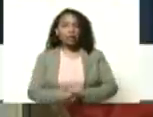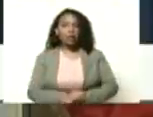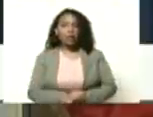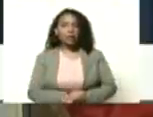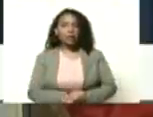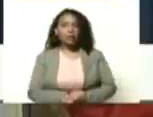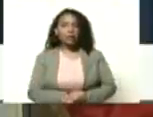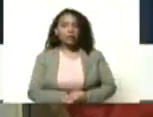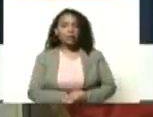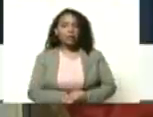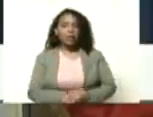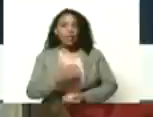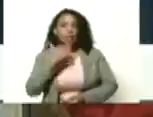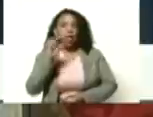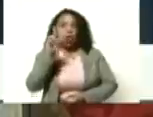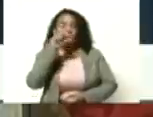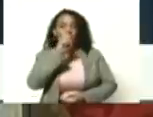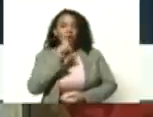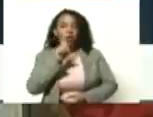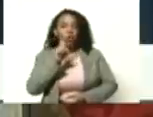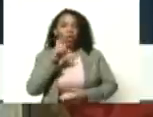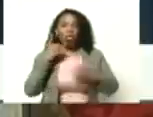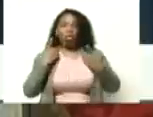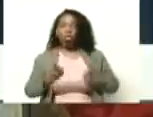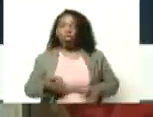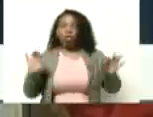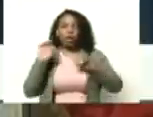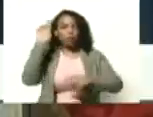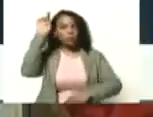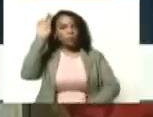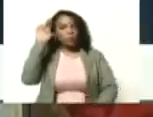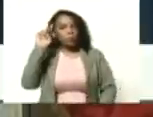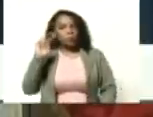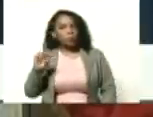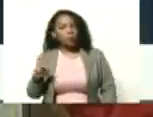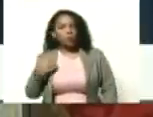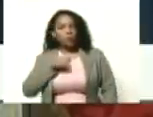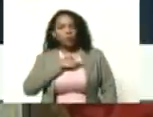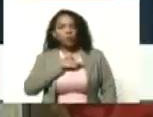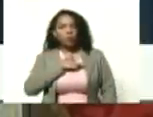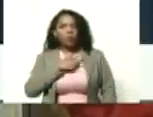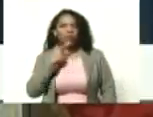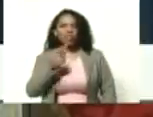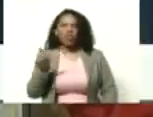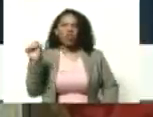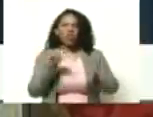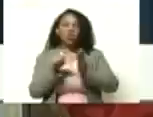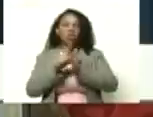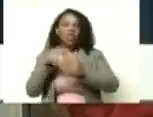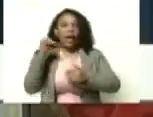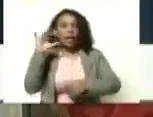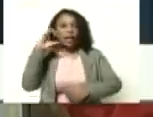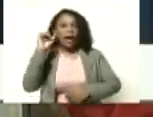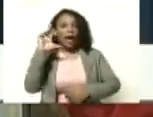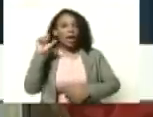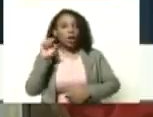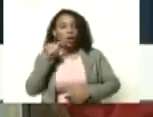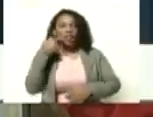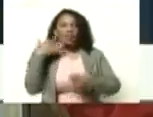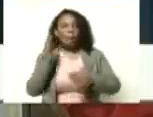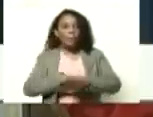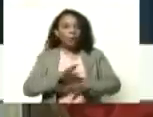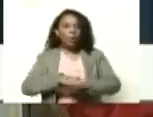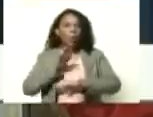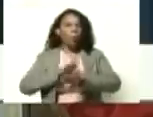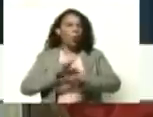en casi dos años sin descanso todos los días nosotros diciendo dónde está carlos land donde qué pasó